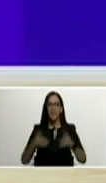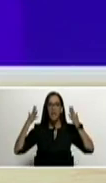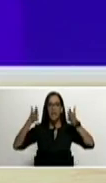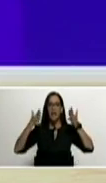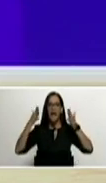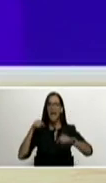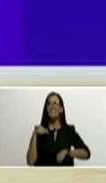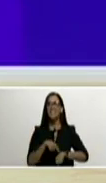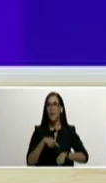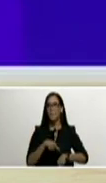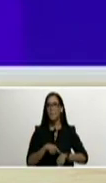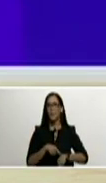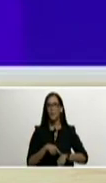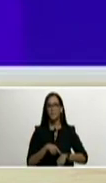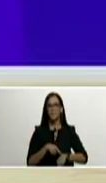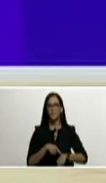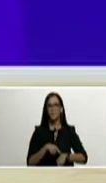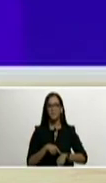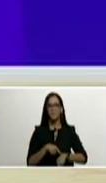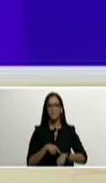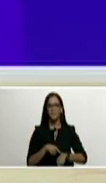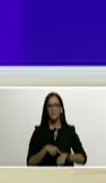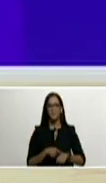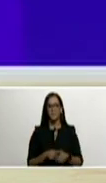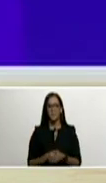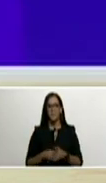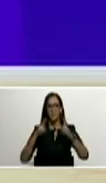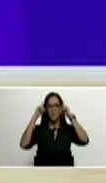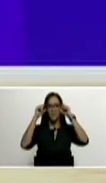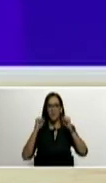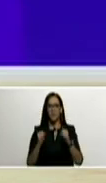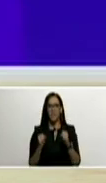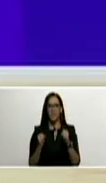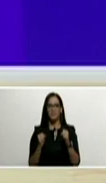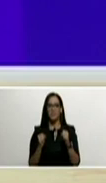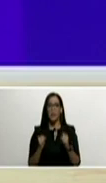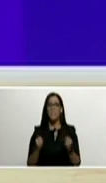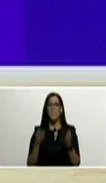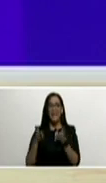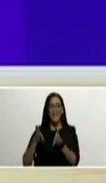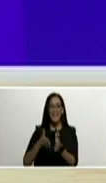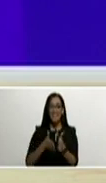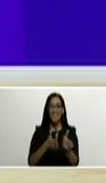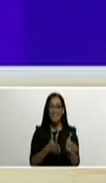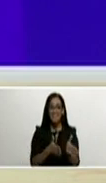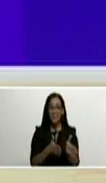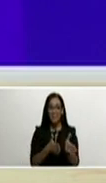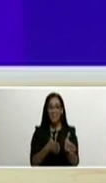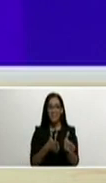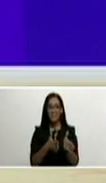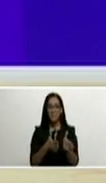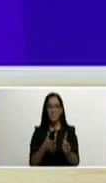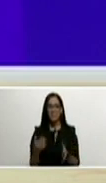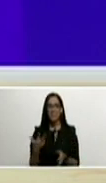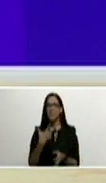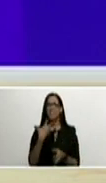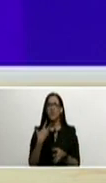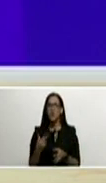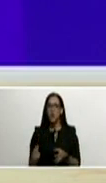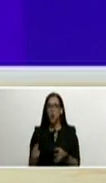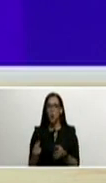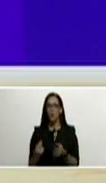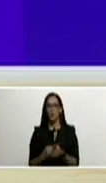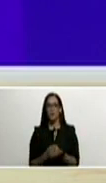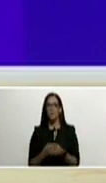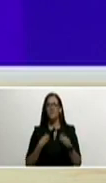a tiempo, oportuna, profesional, para canalizar y no escalar